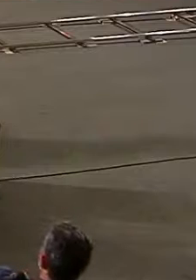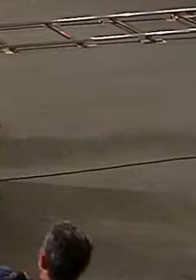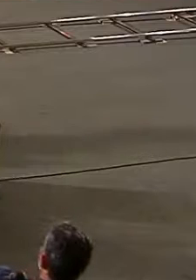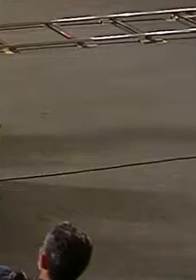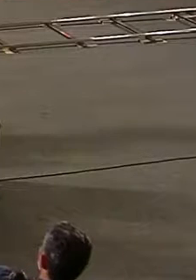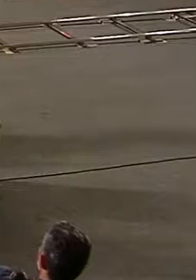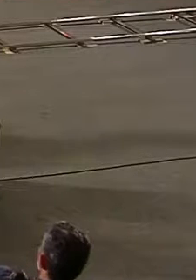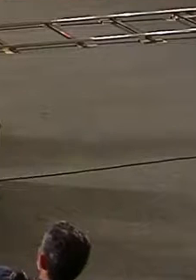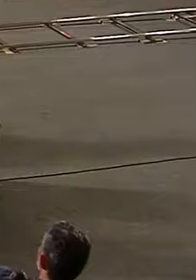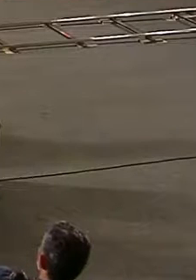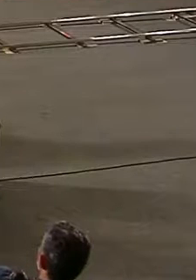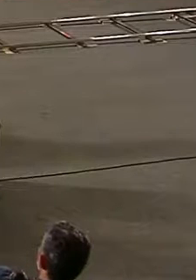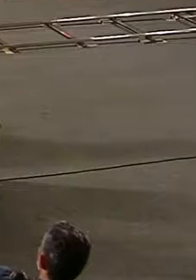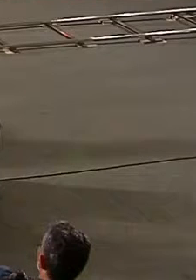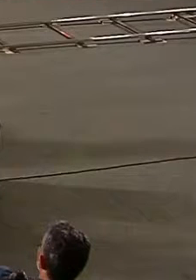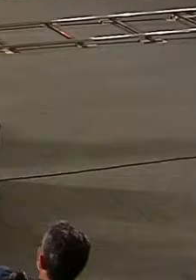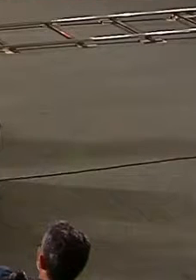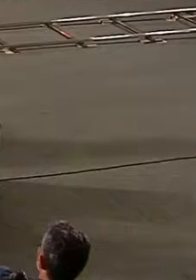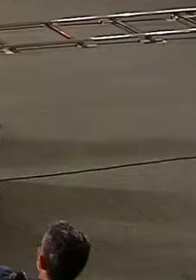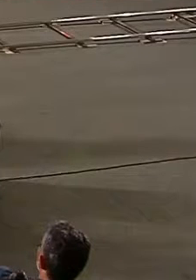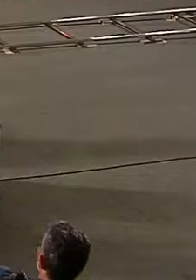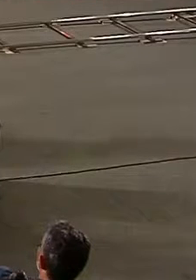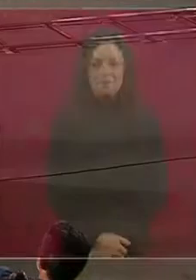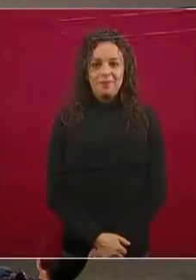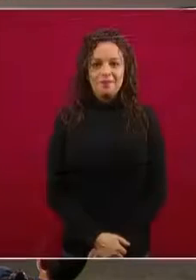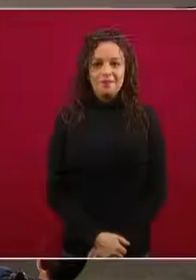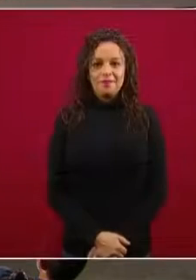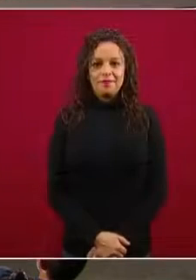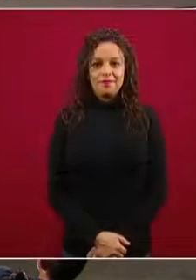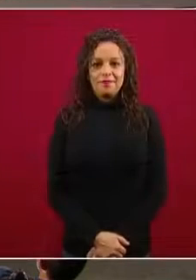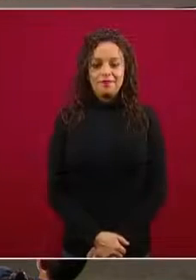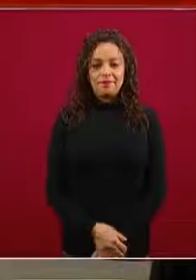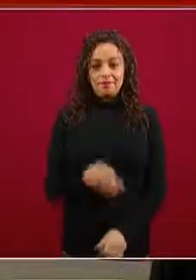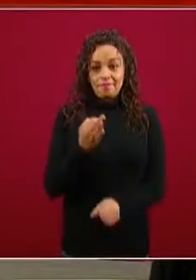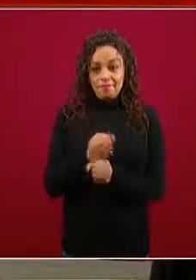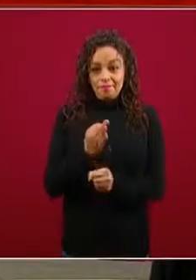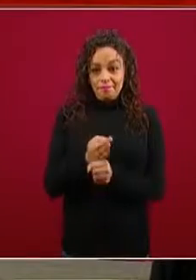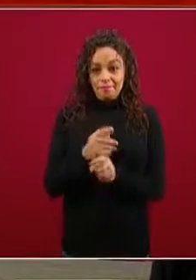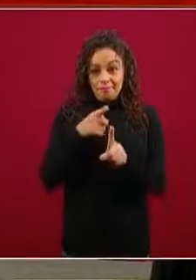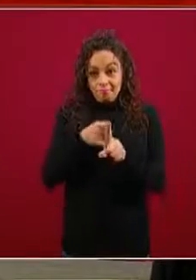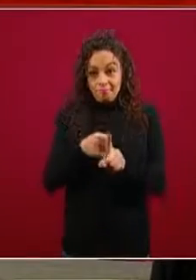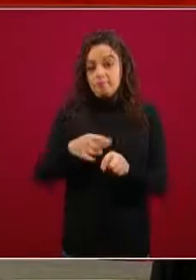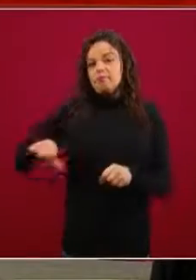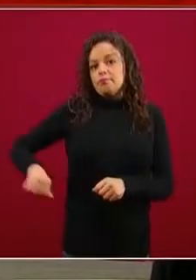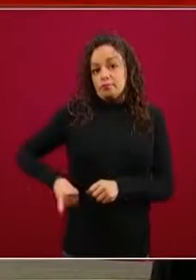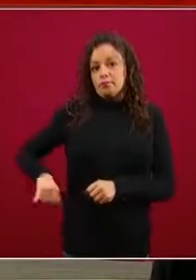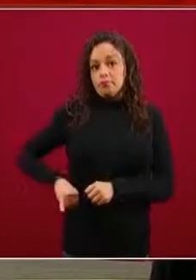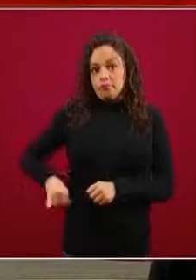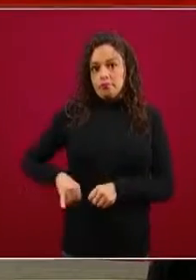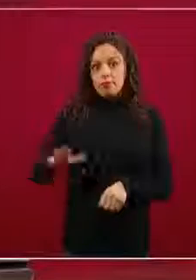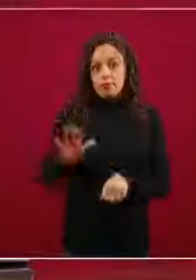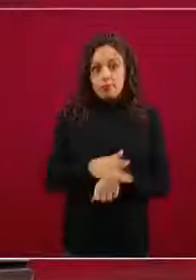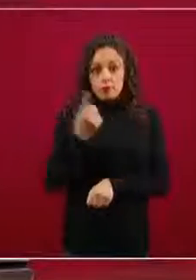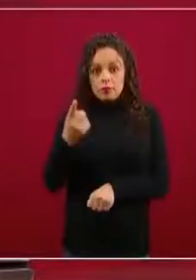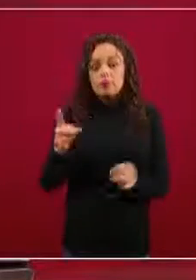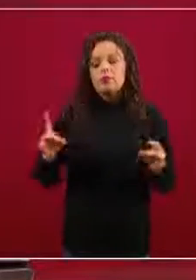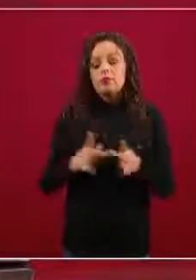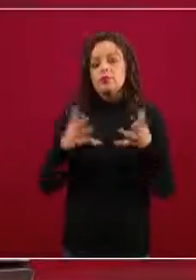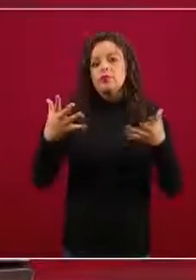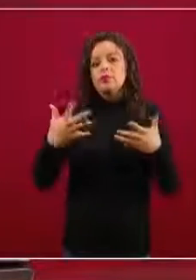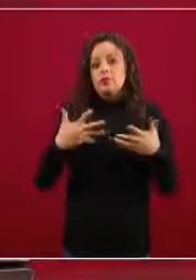aparentemente tiene síntomas es de mayor interés en este momento porque obviamente además hay que tener un abordaje de un caso sospechoso.